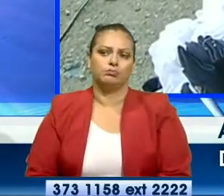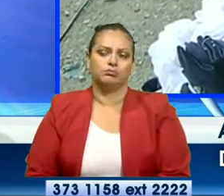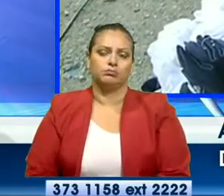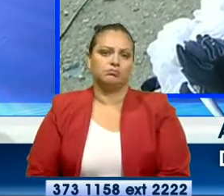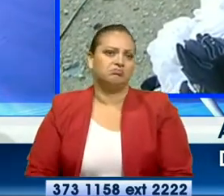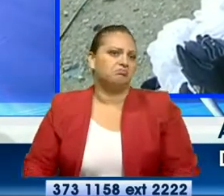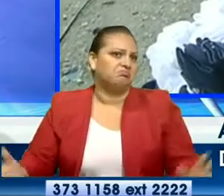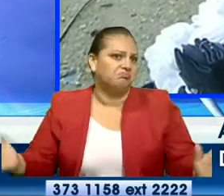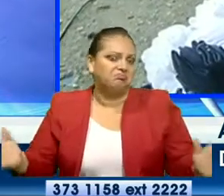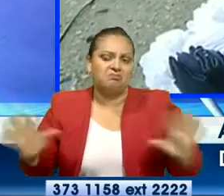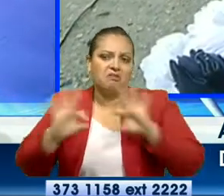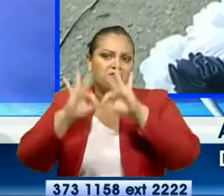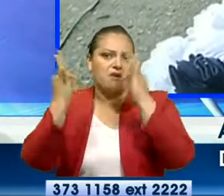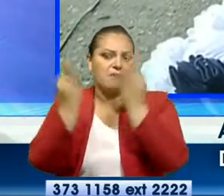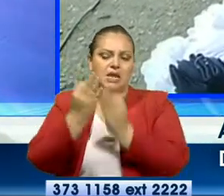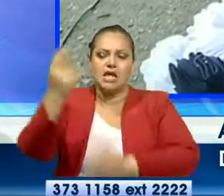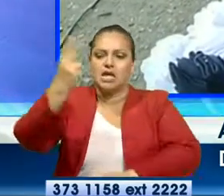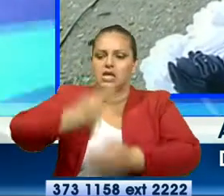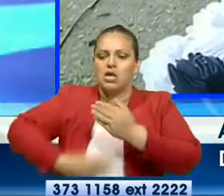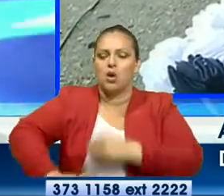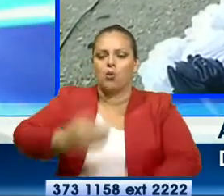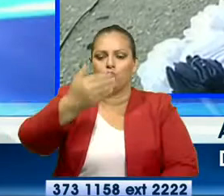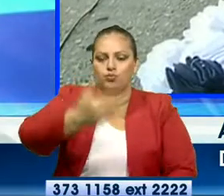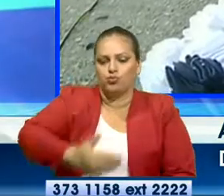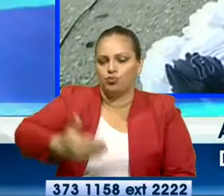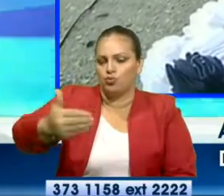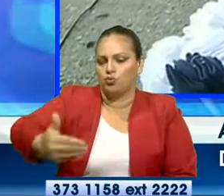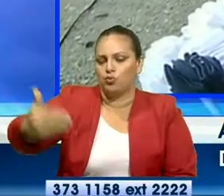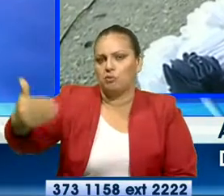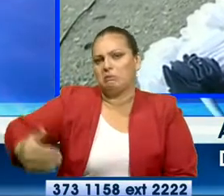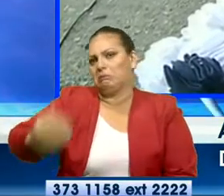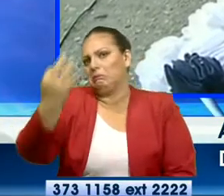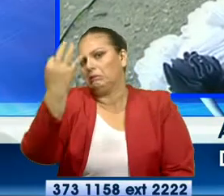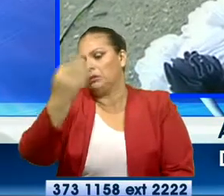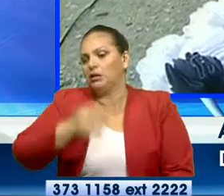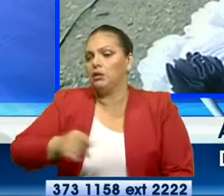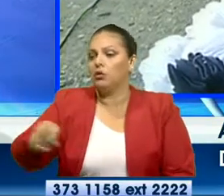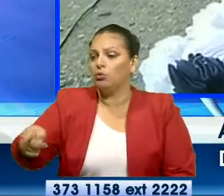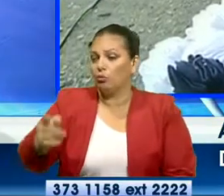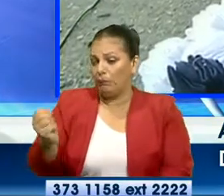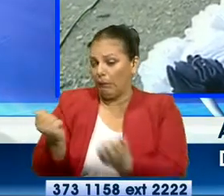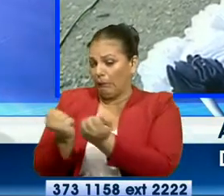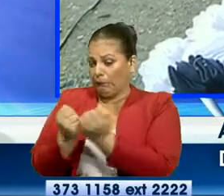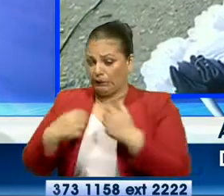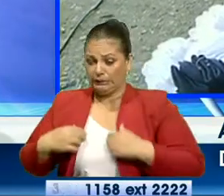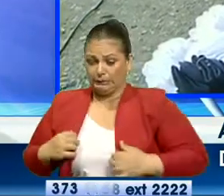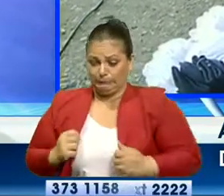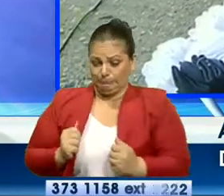tienen 23 hijos y el de que le queda del mayorcito va cogiendo el de abajo el de abajo y de abajo